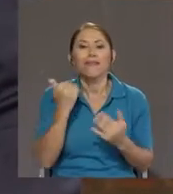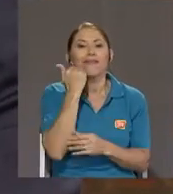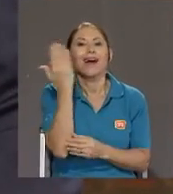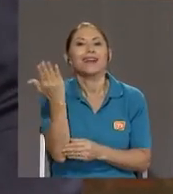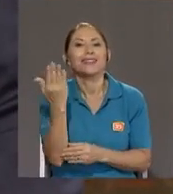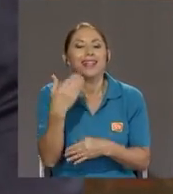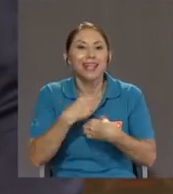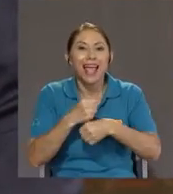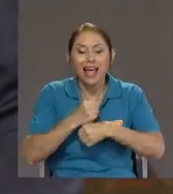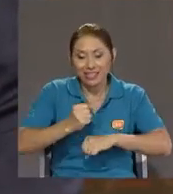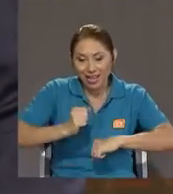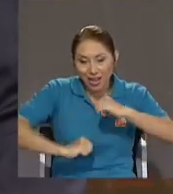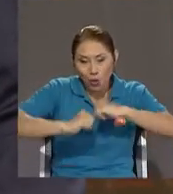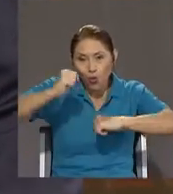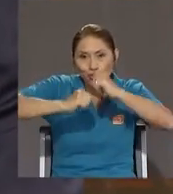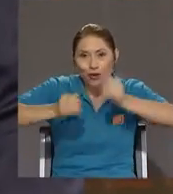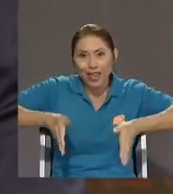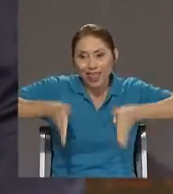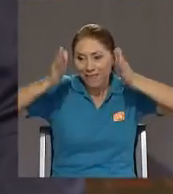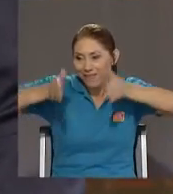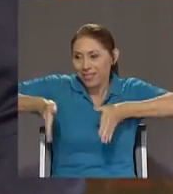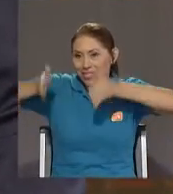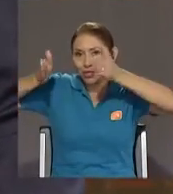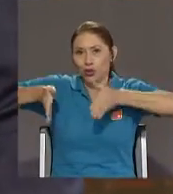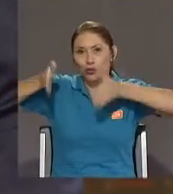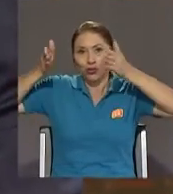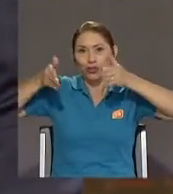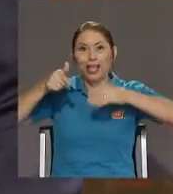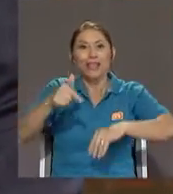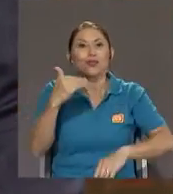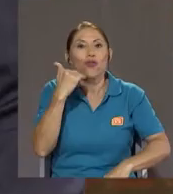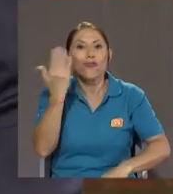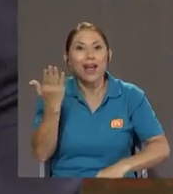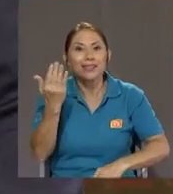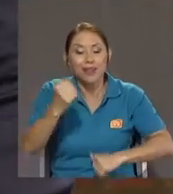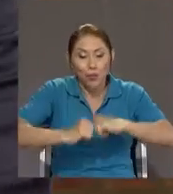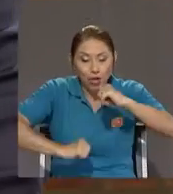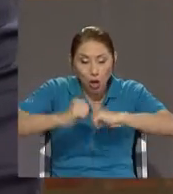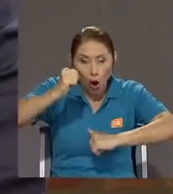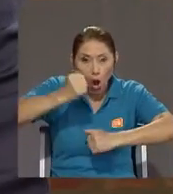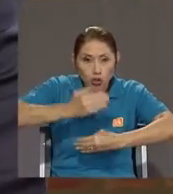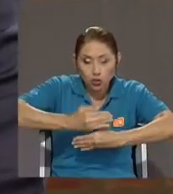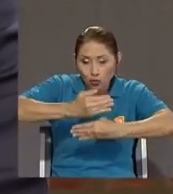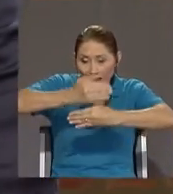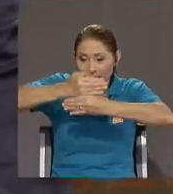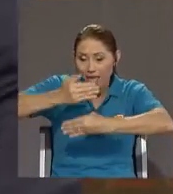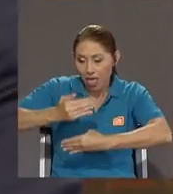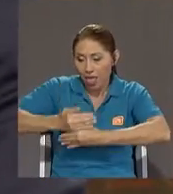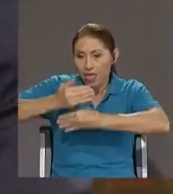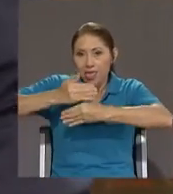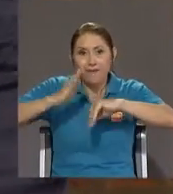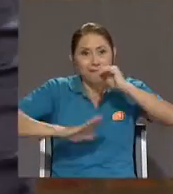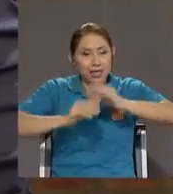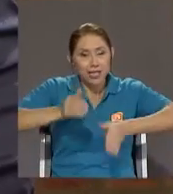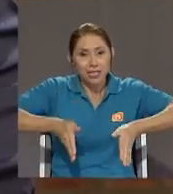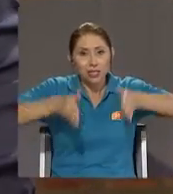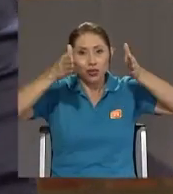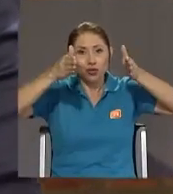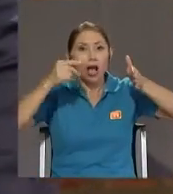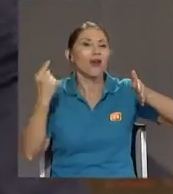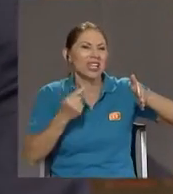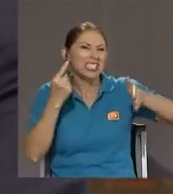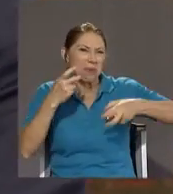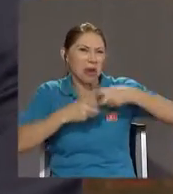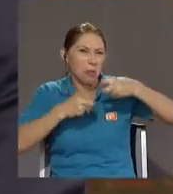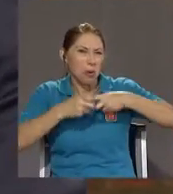Es realmente el camino fácil, porque hacer edificios es una cosa que, aunque siempre hay problemas con las construcciones, es mucho más fácil